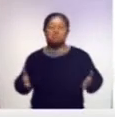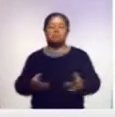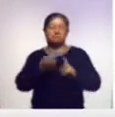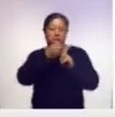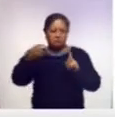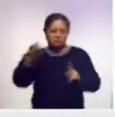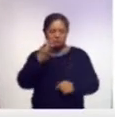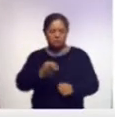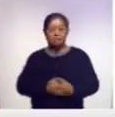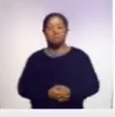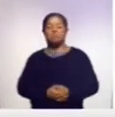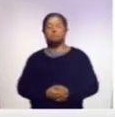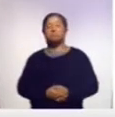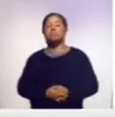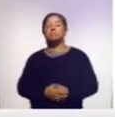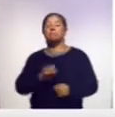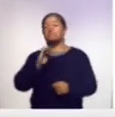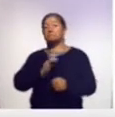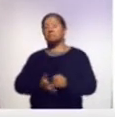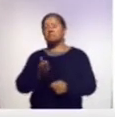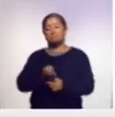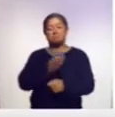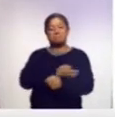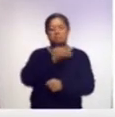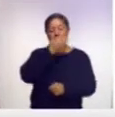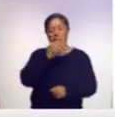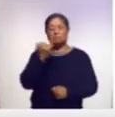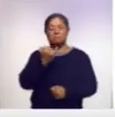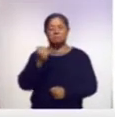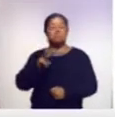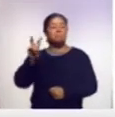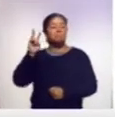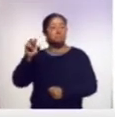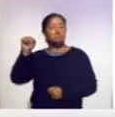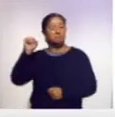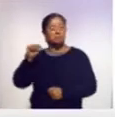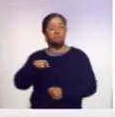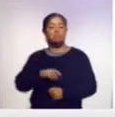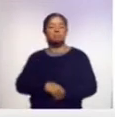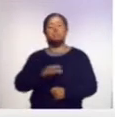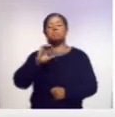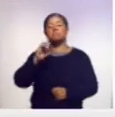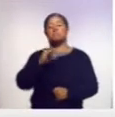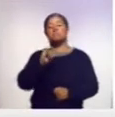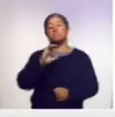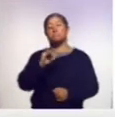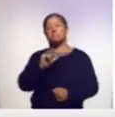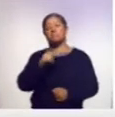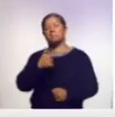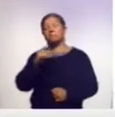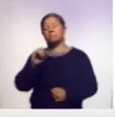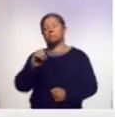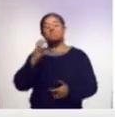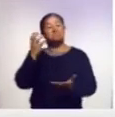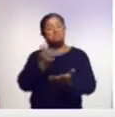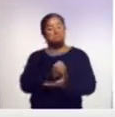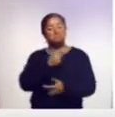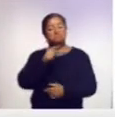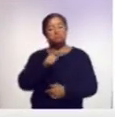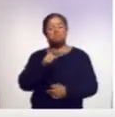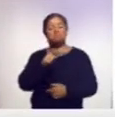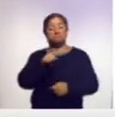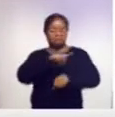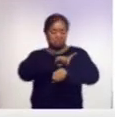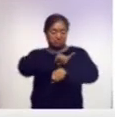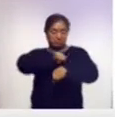información, Mario, no sin antes comentar lo que también aconteció este fin de semana. Si bien es cierto, en Chicago se rompió la marca mundial femenil, también lo